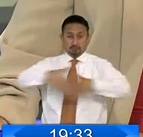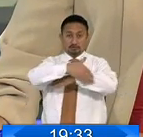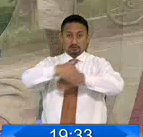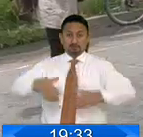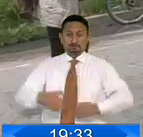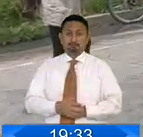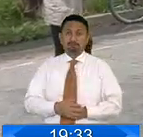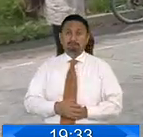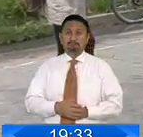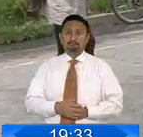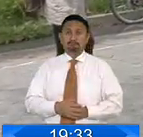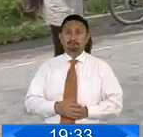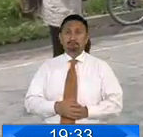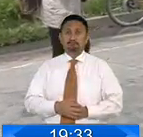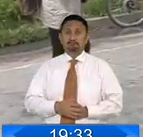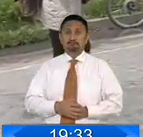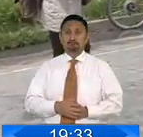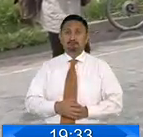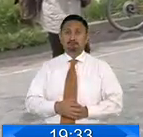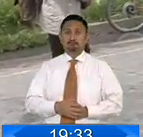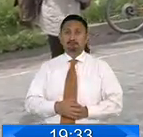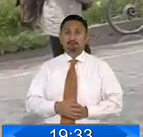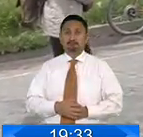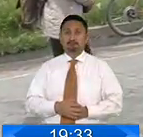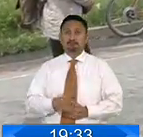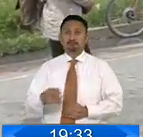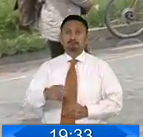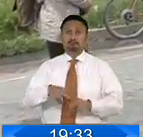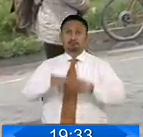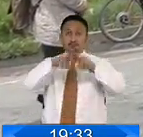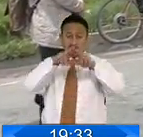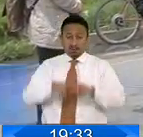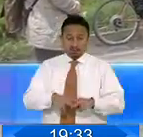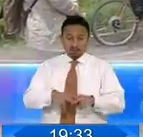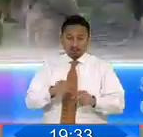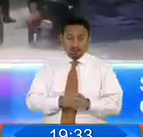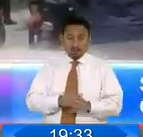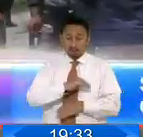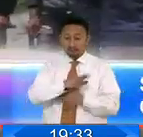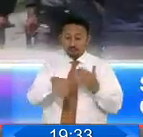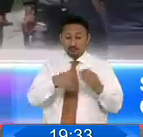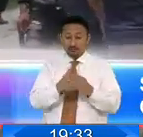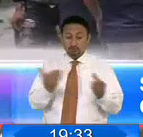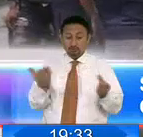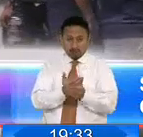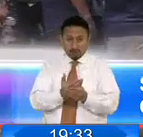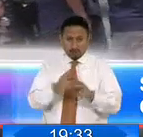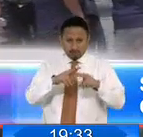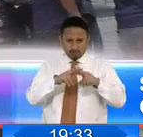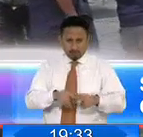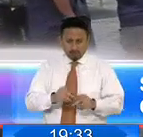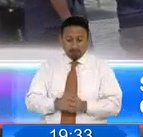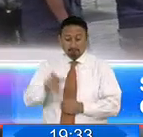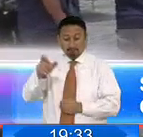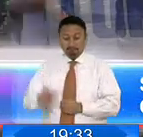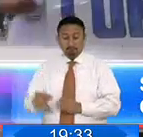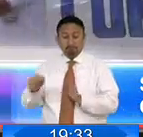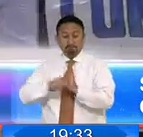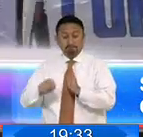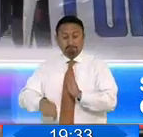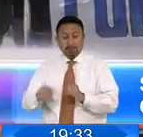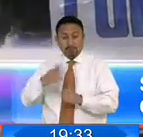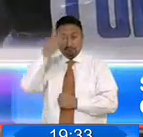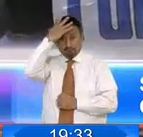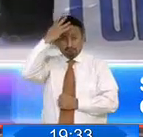a las treinta y tantos m en este argumento varios seguidores de aductor ya que pérez y de